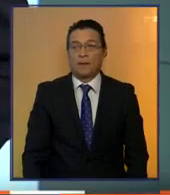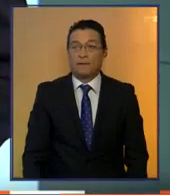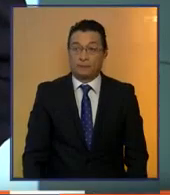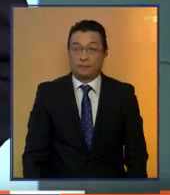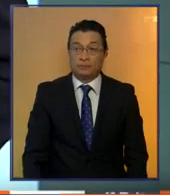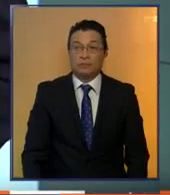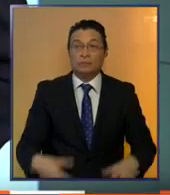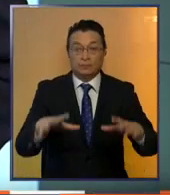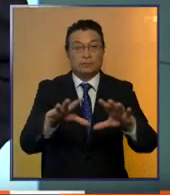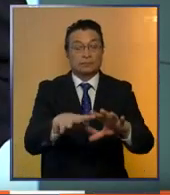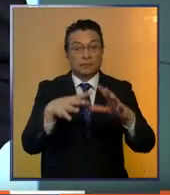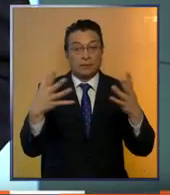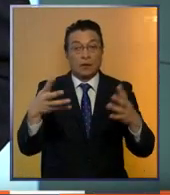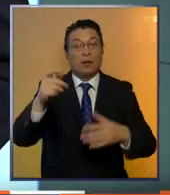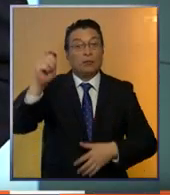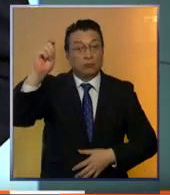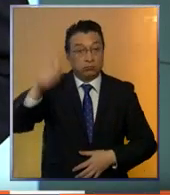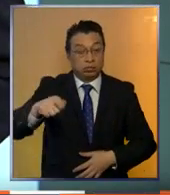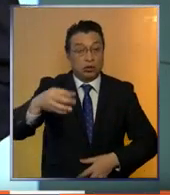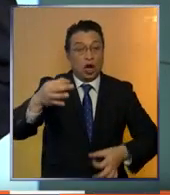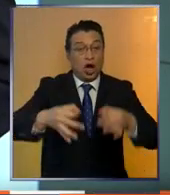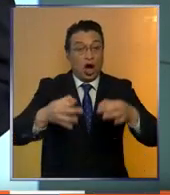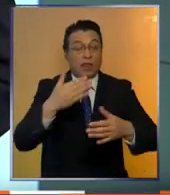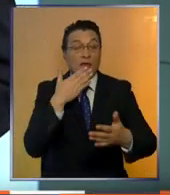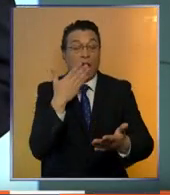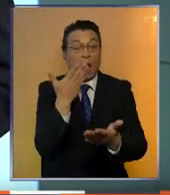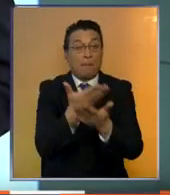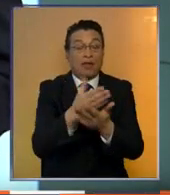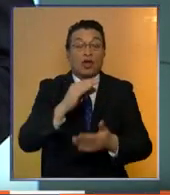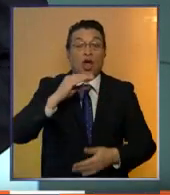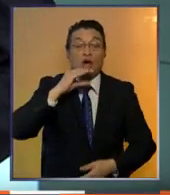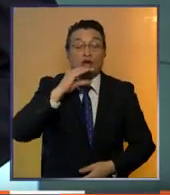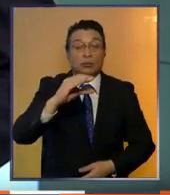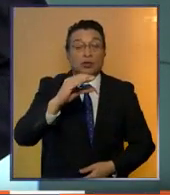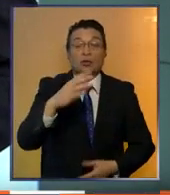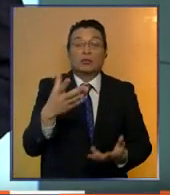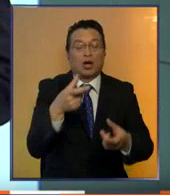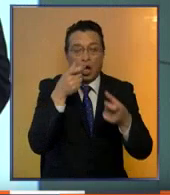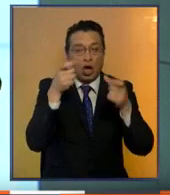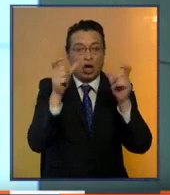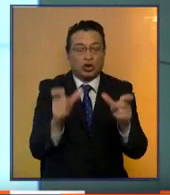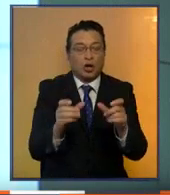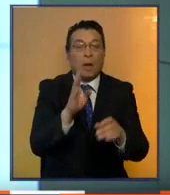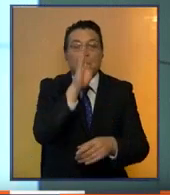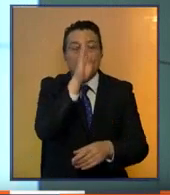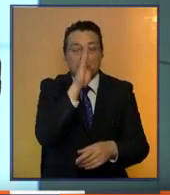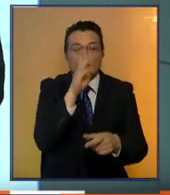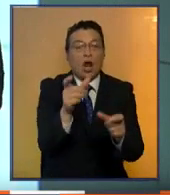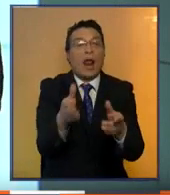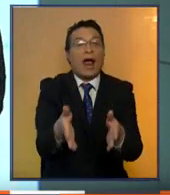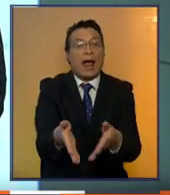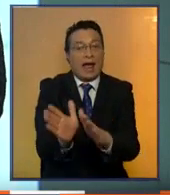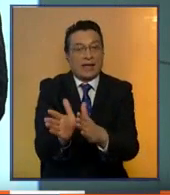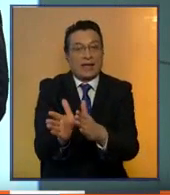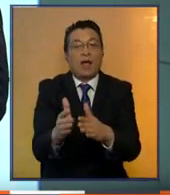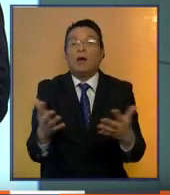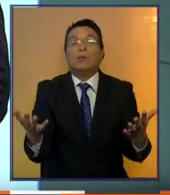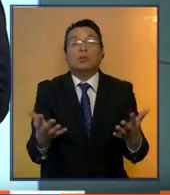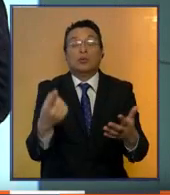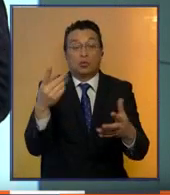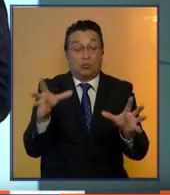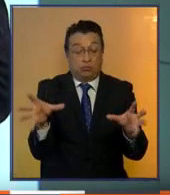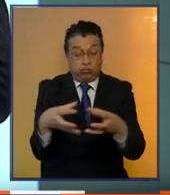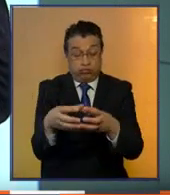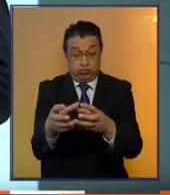un llamativo fallo dictó la corte de apelaciones entre concepción sobre el control de perros callejeros esto luego de que una jauría